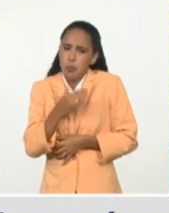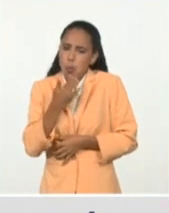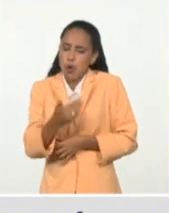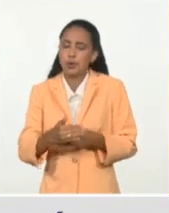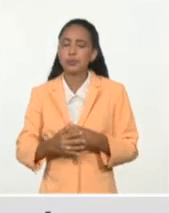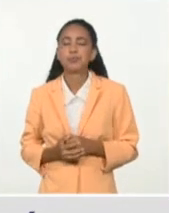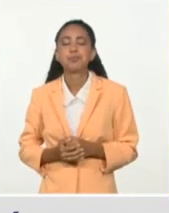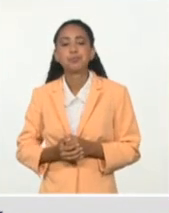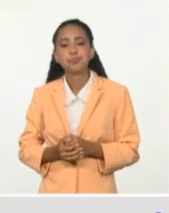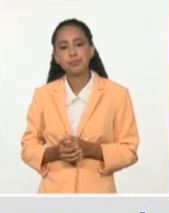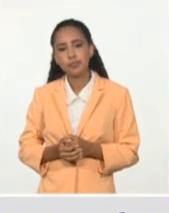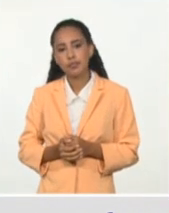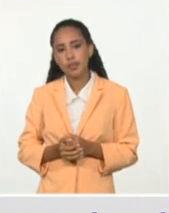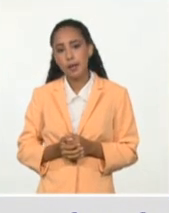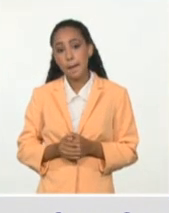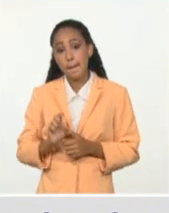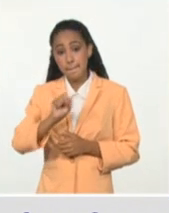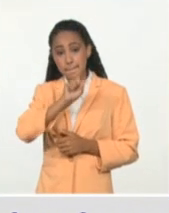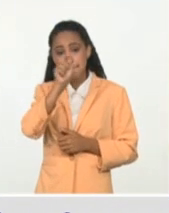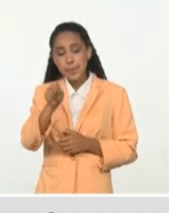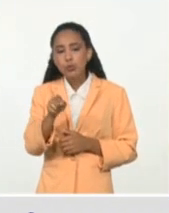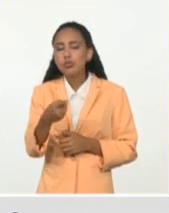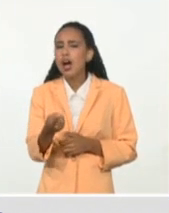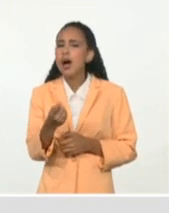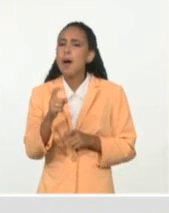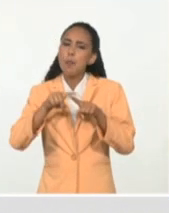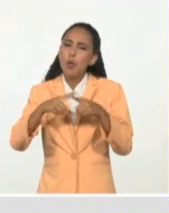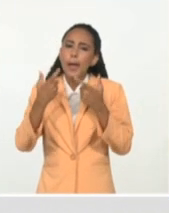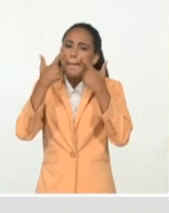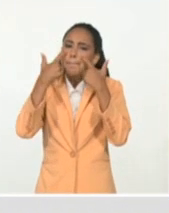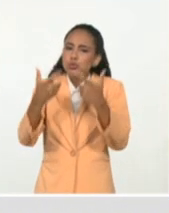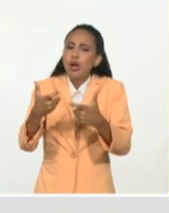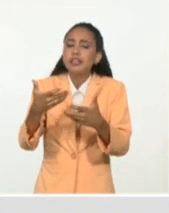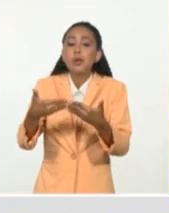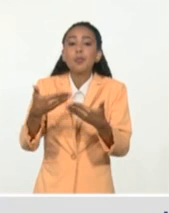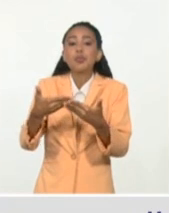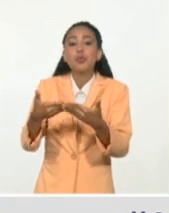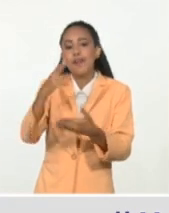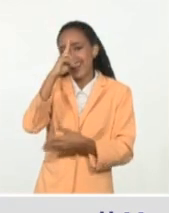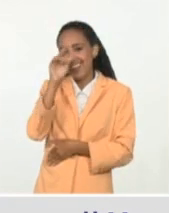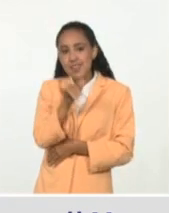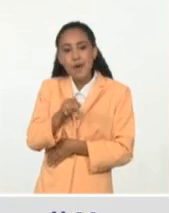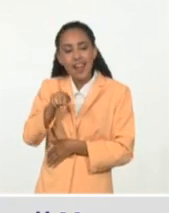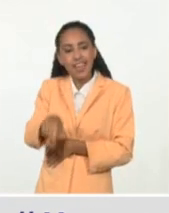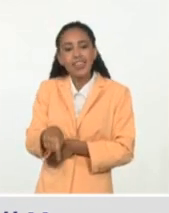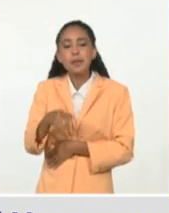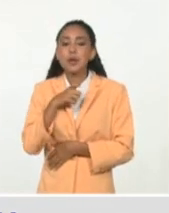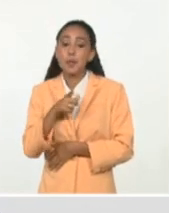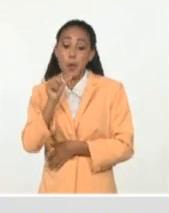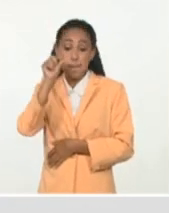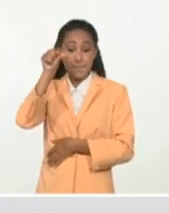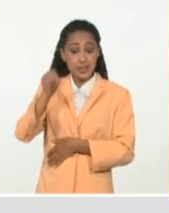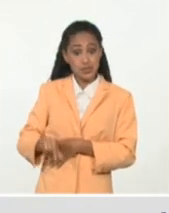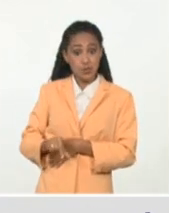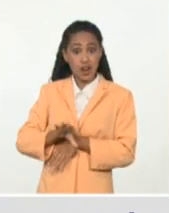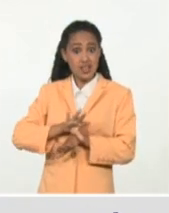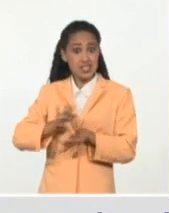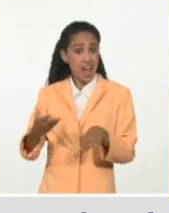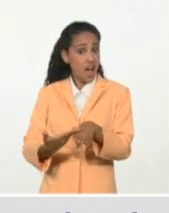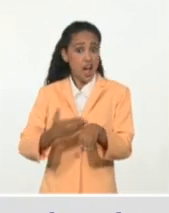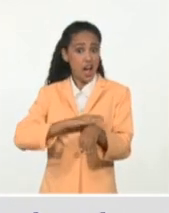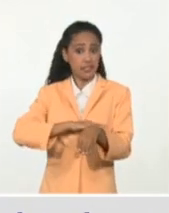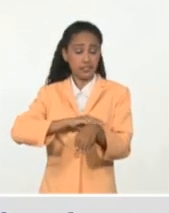doctor, la realización de un ensayo clínico como este, pensado para personas que ya fueron víctimas de